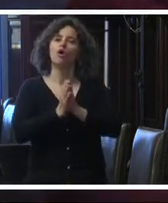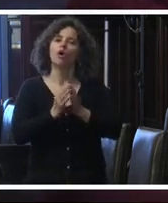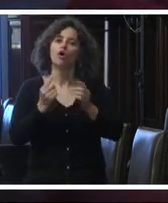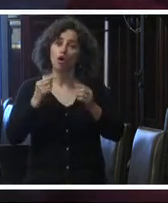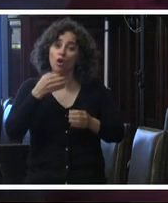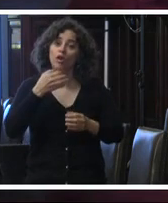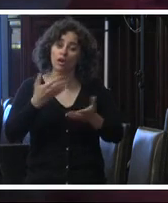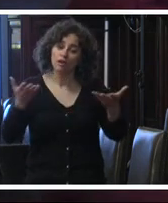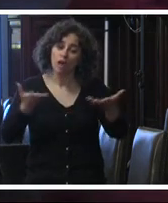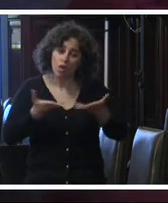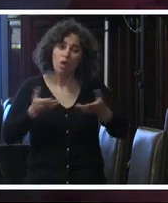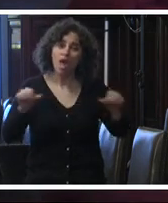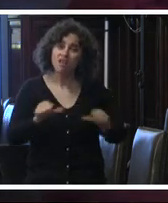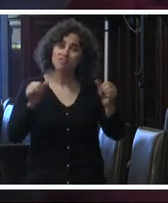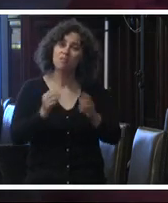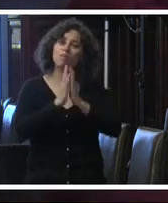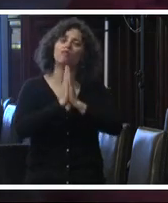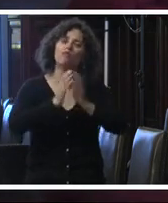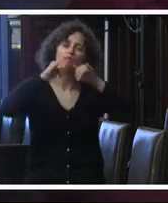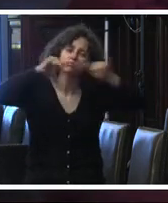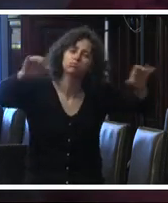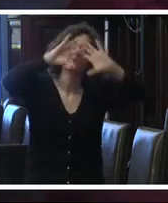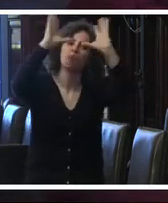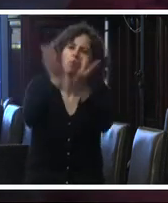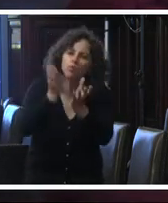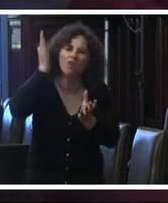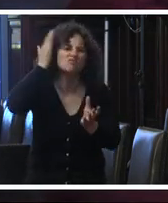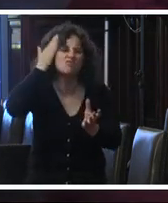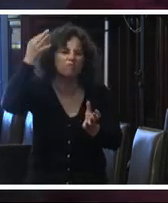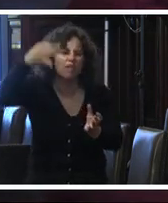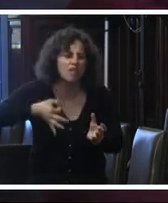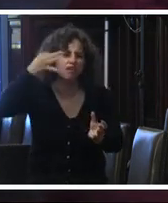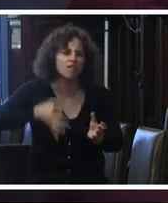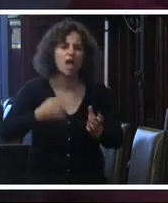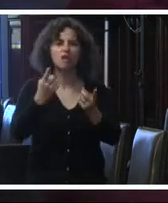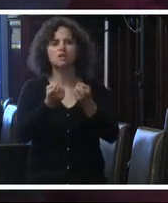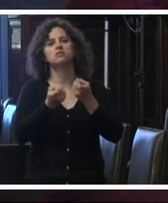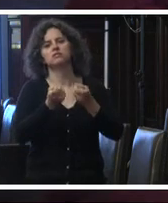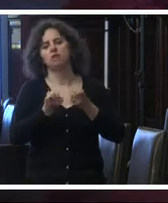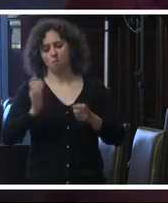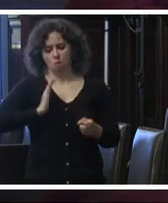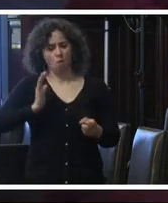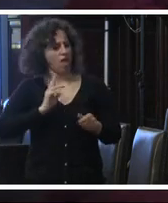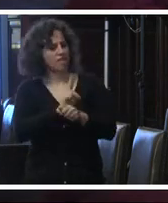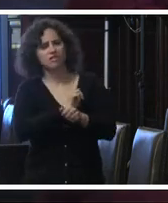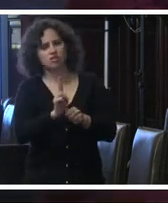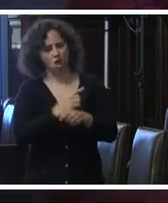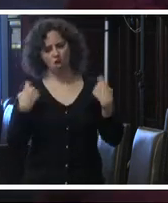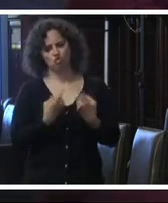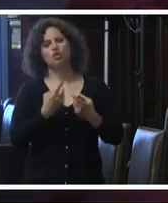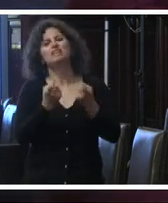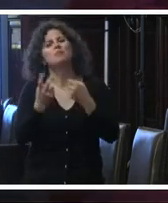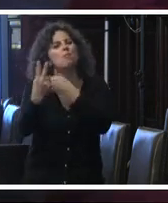con lo que estamos haciendo, se diga al mundo entero y se sepa que de verdad necesitamos, como mujeres defensoras,